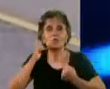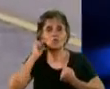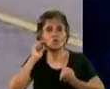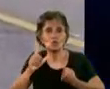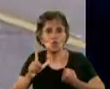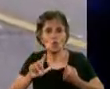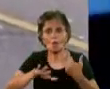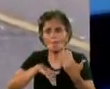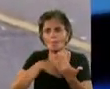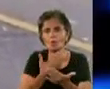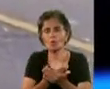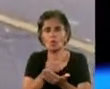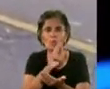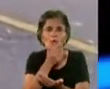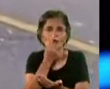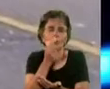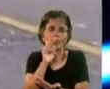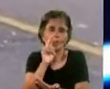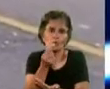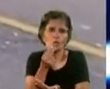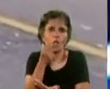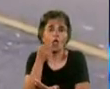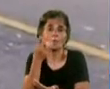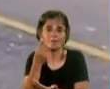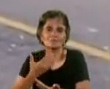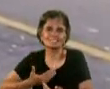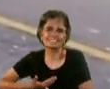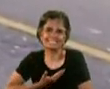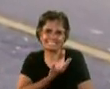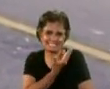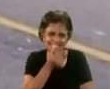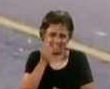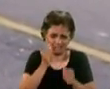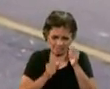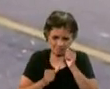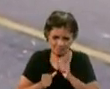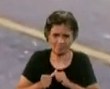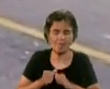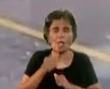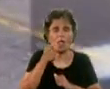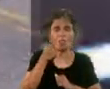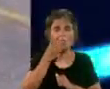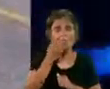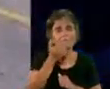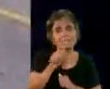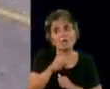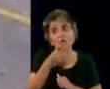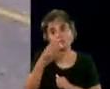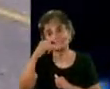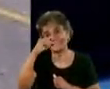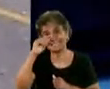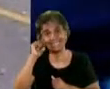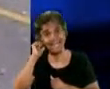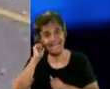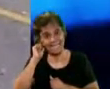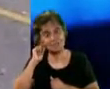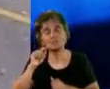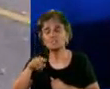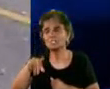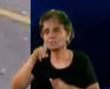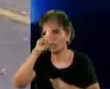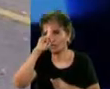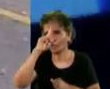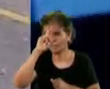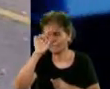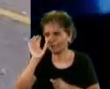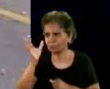una mujer falleció y 2 hombres resultaron heridos. Los heridos, de 46 y 47 años, fueron trasladados por personal